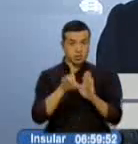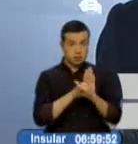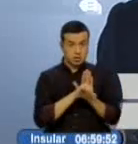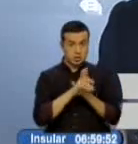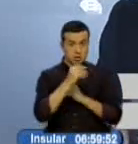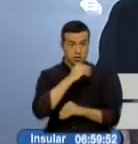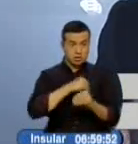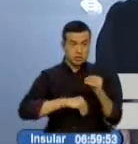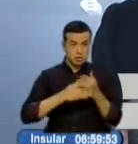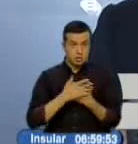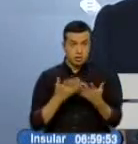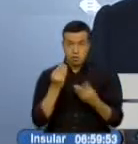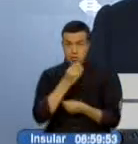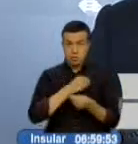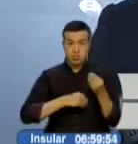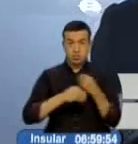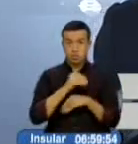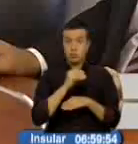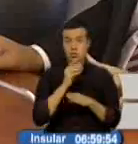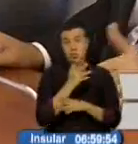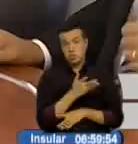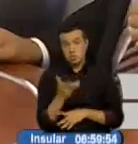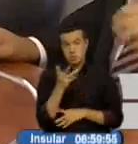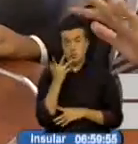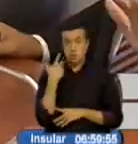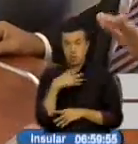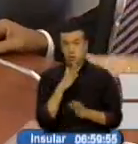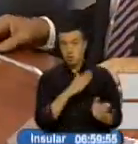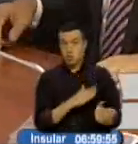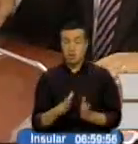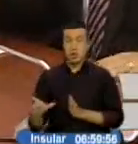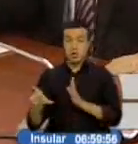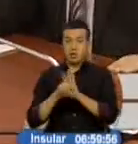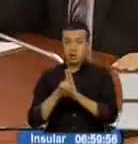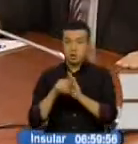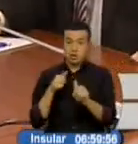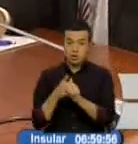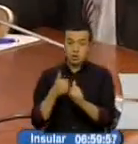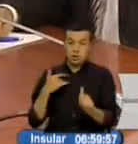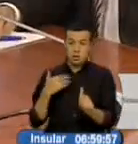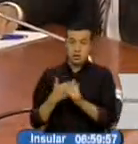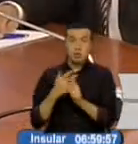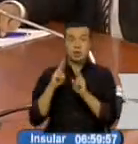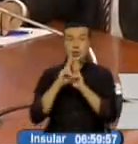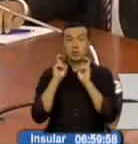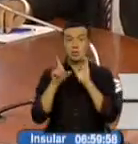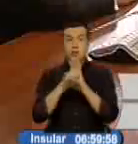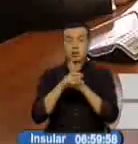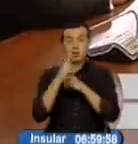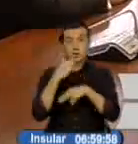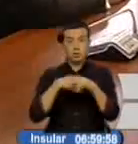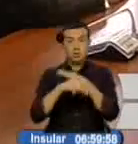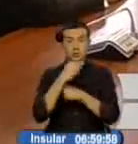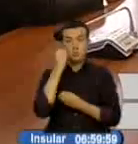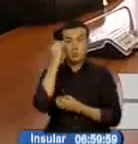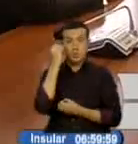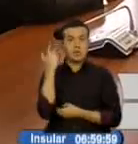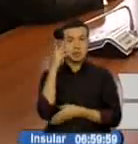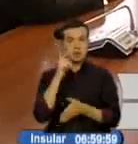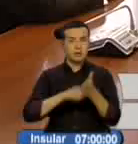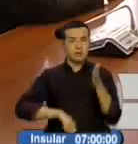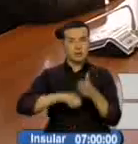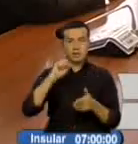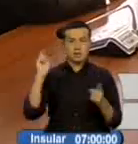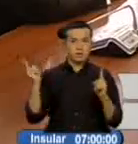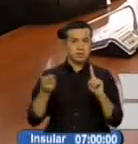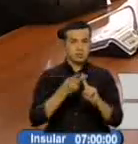para atraer inversión nacional y extranjera. Ya en el orden de leyes a corto y mediano plazo está en el Código de Comercio, con un informe ya aprobado para